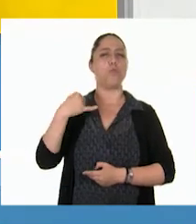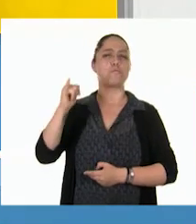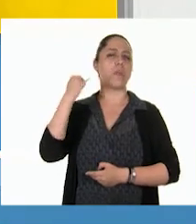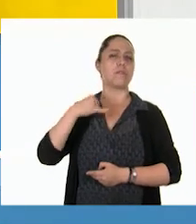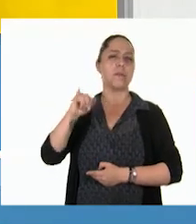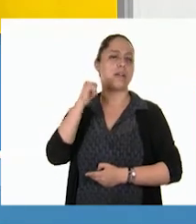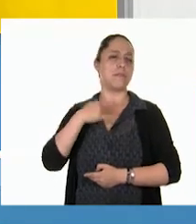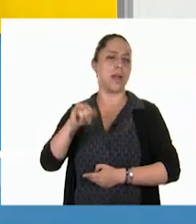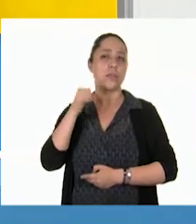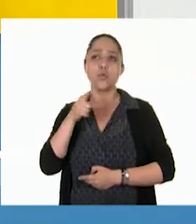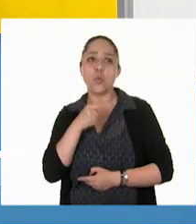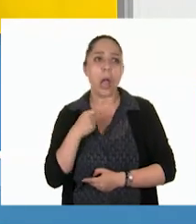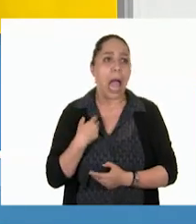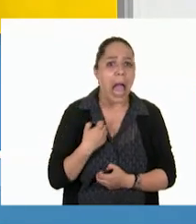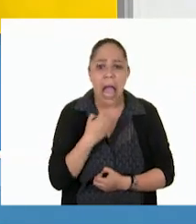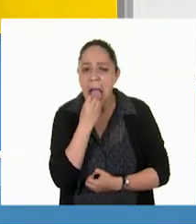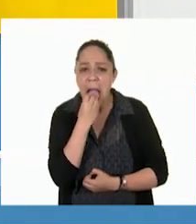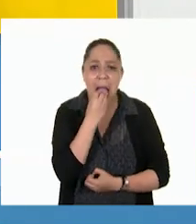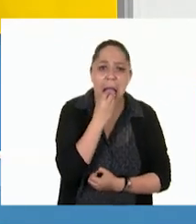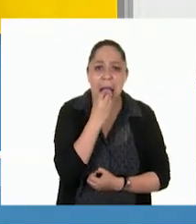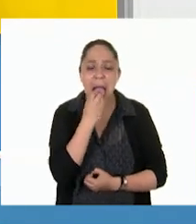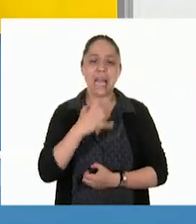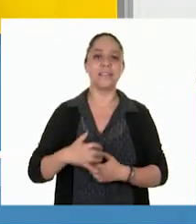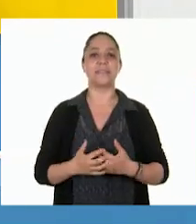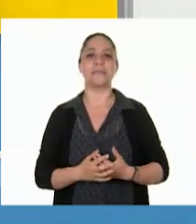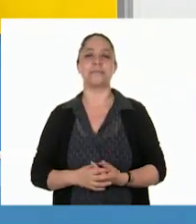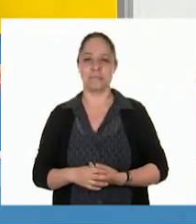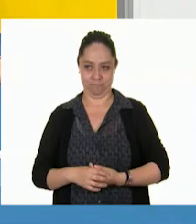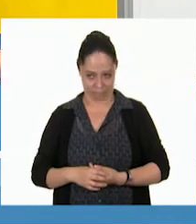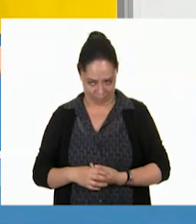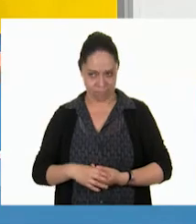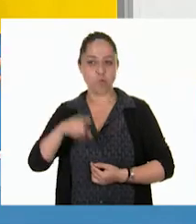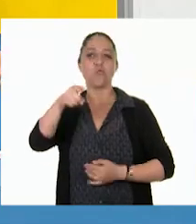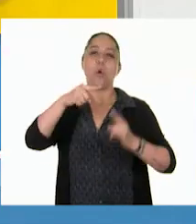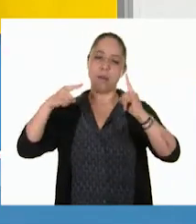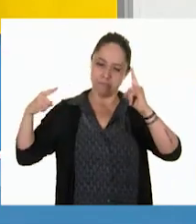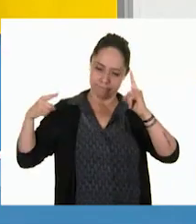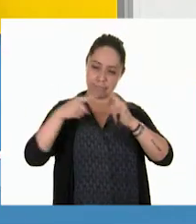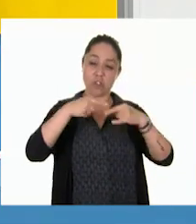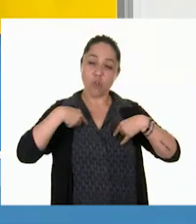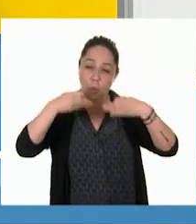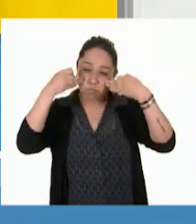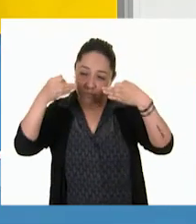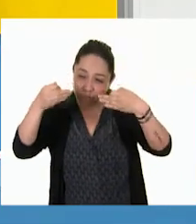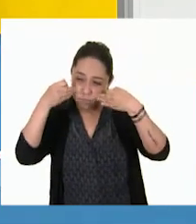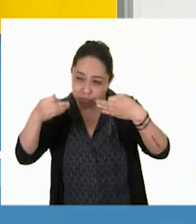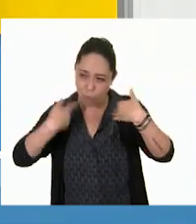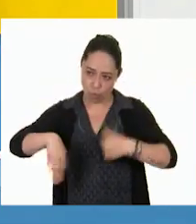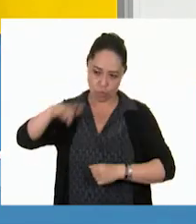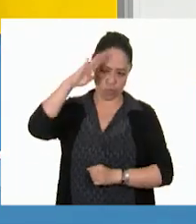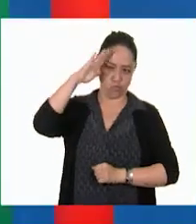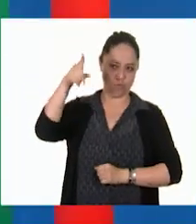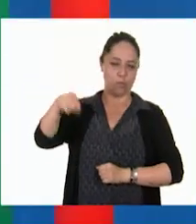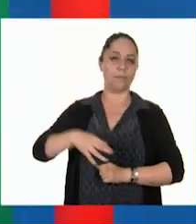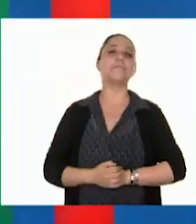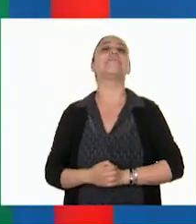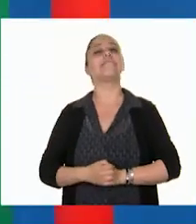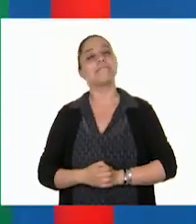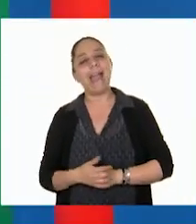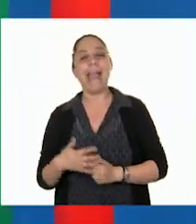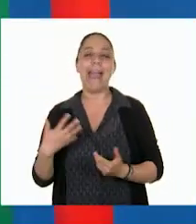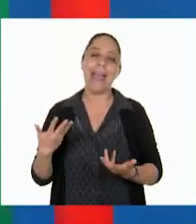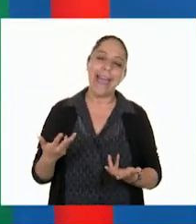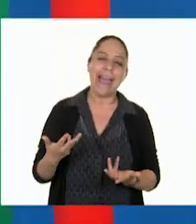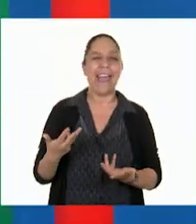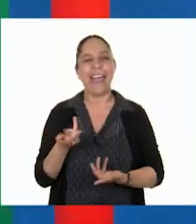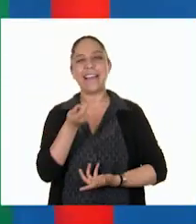se notó que te estabas comiendo las uñas cuando cobraron el penal. ¡Ay, Juan Carlos! Bueno, solo